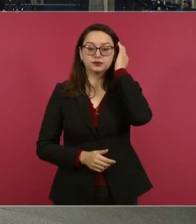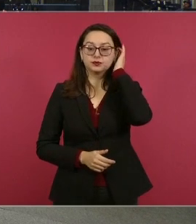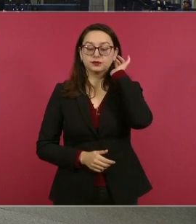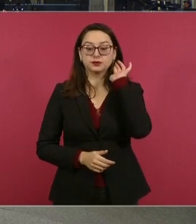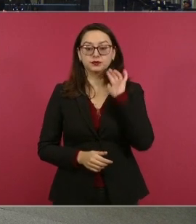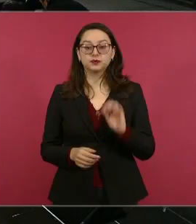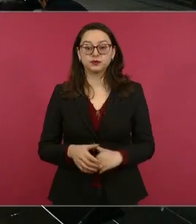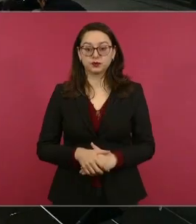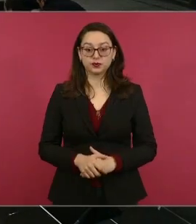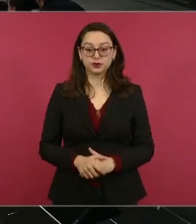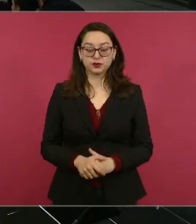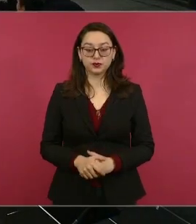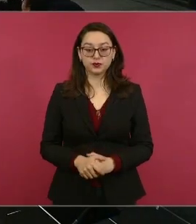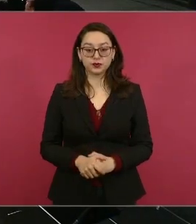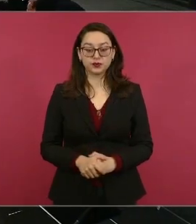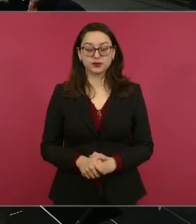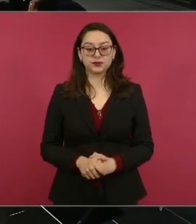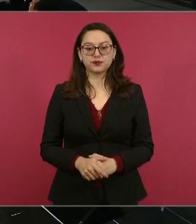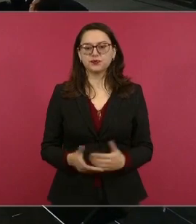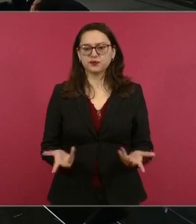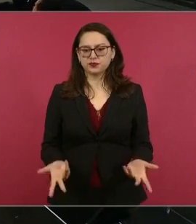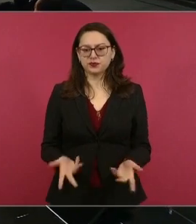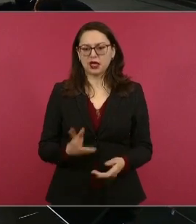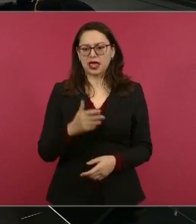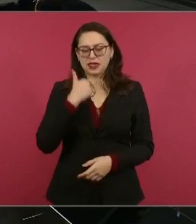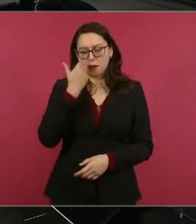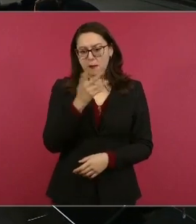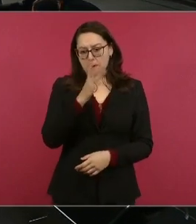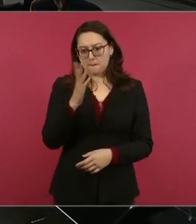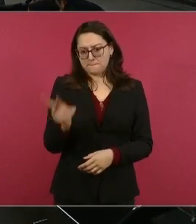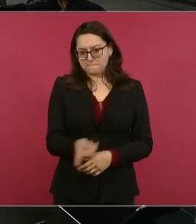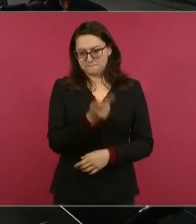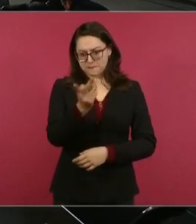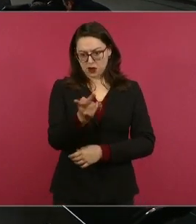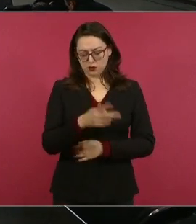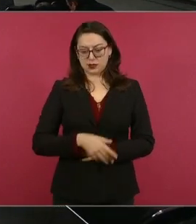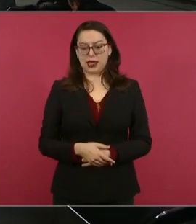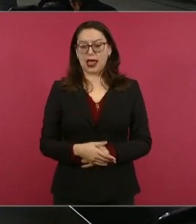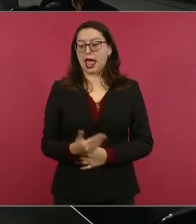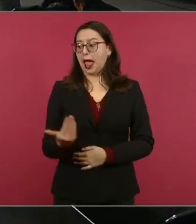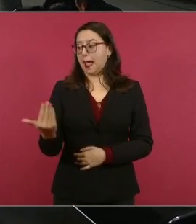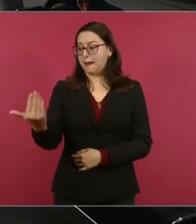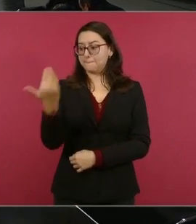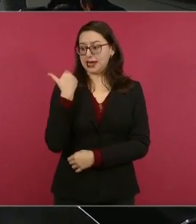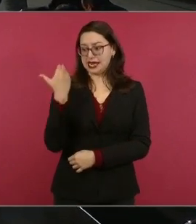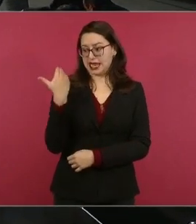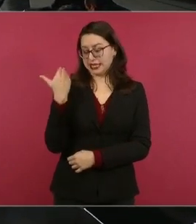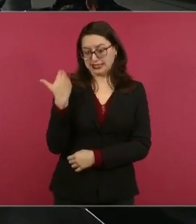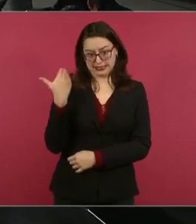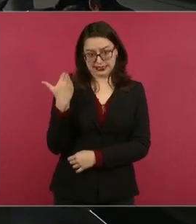medida cautelar que modificó un juez en las recientes horas para